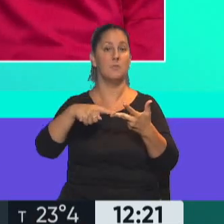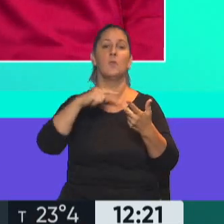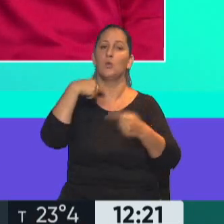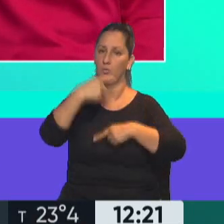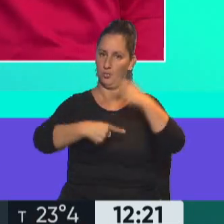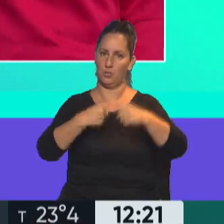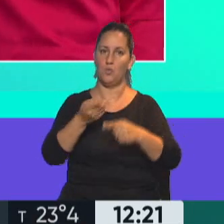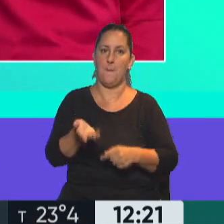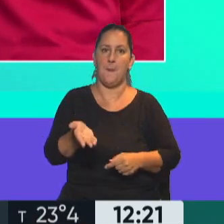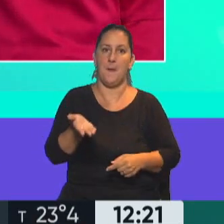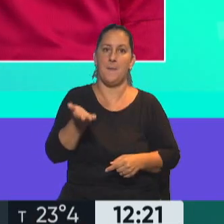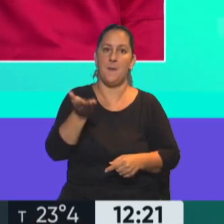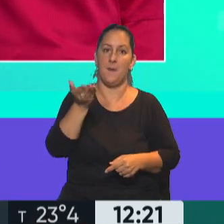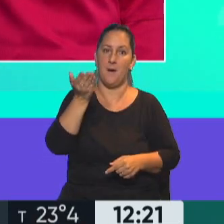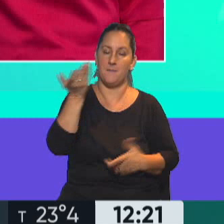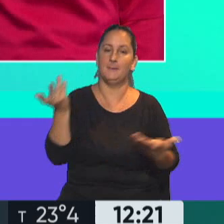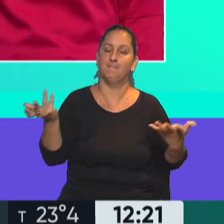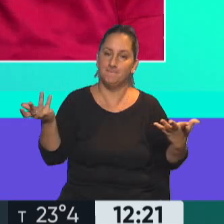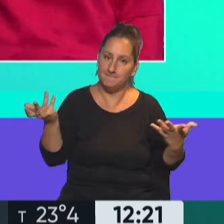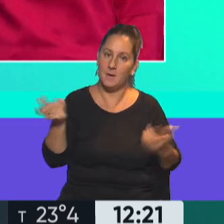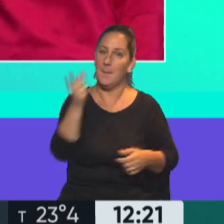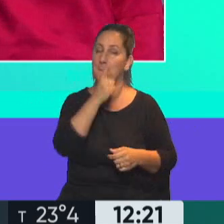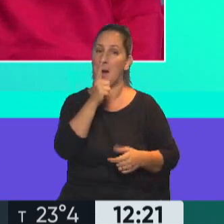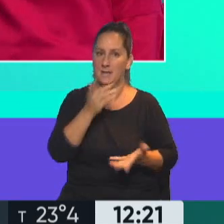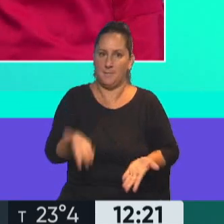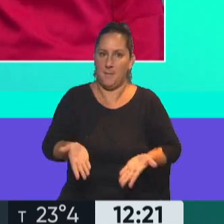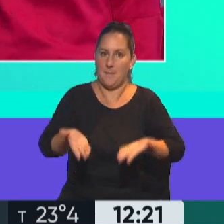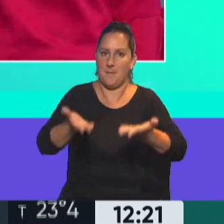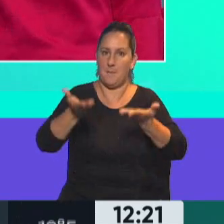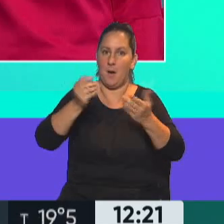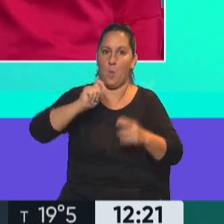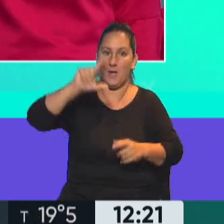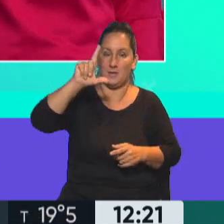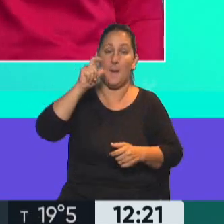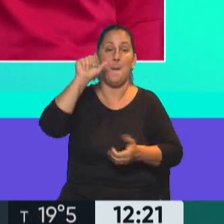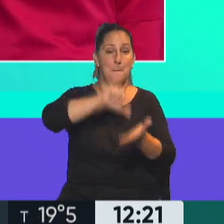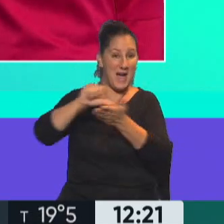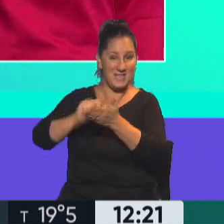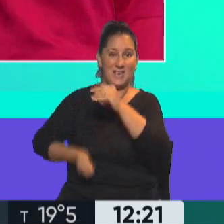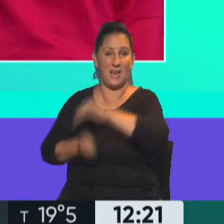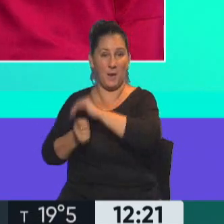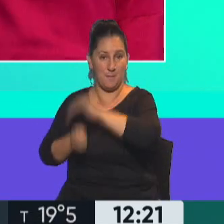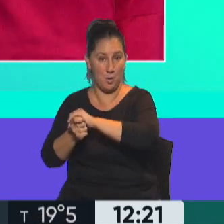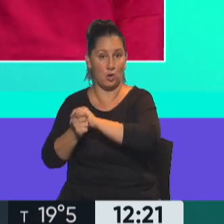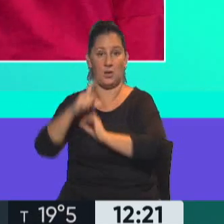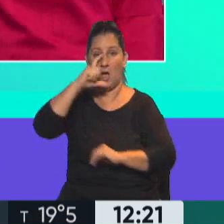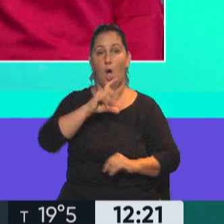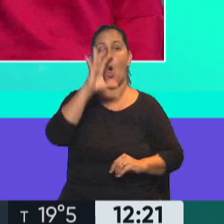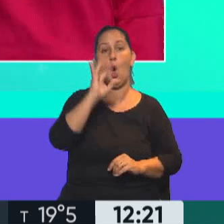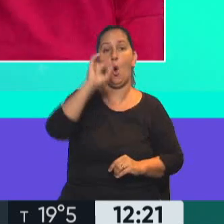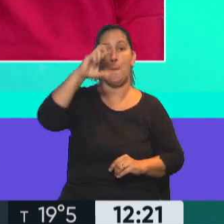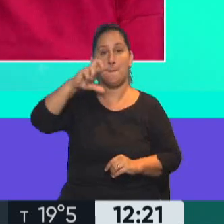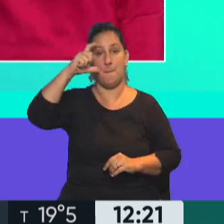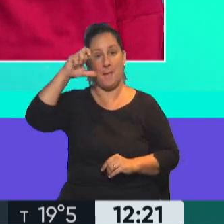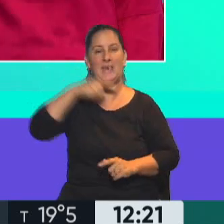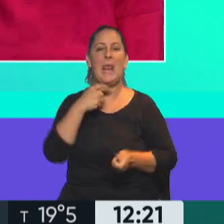subiendo y lamentablemente no parece haber freno. Los países exportadores de petróleo, los que están en la OPEP, están queriendo negociar